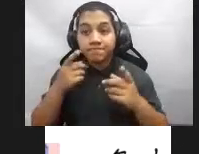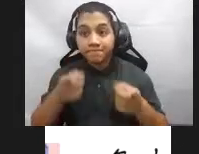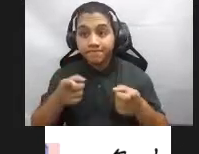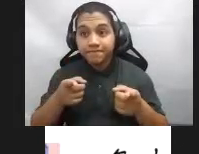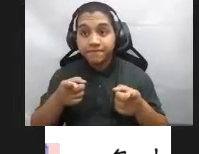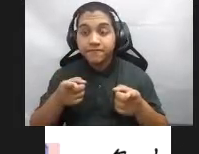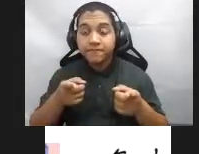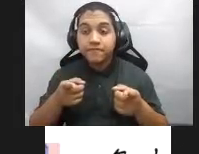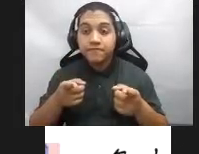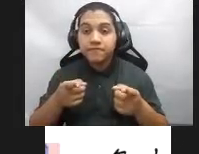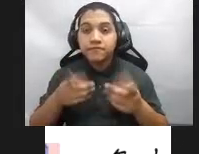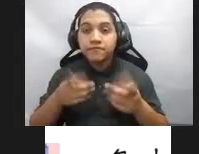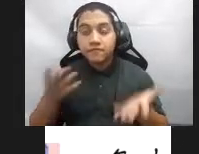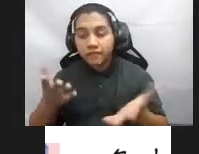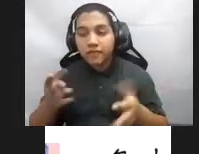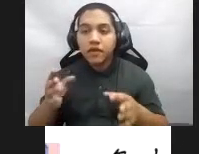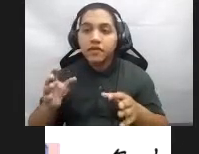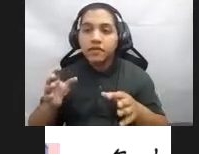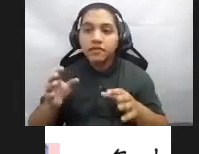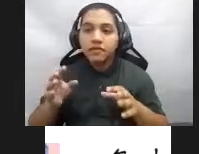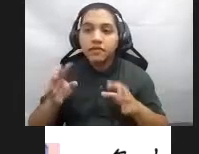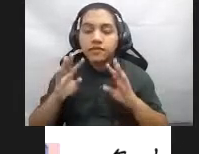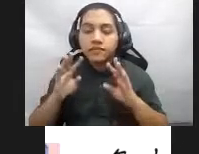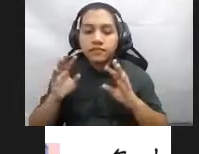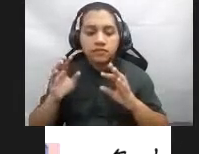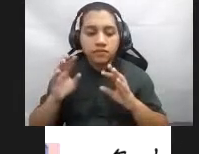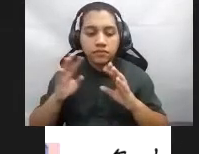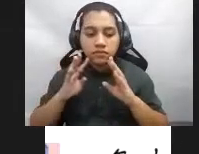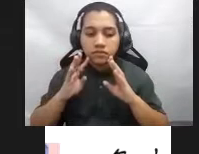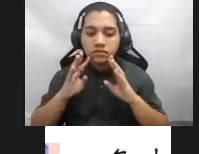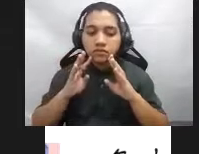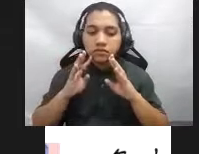Hay testimonios donde hay varios